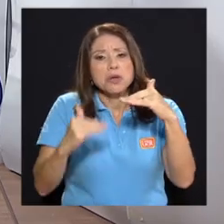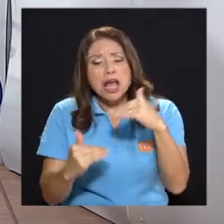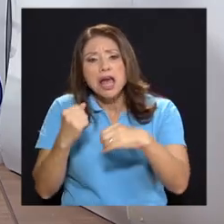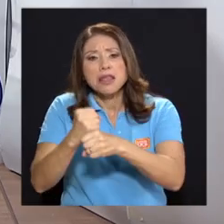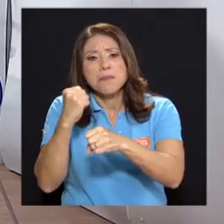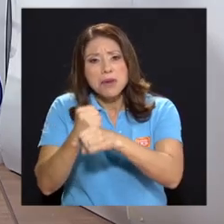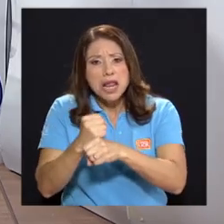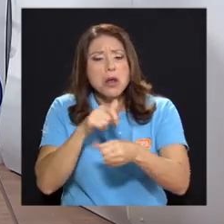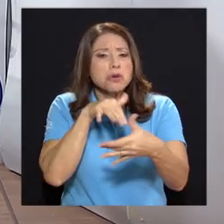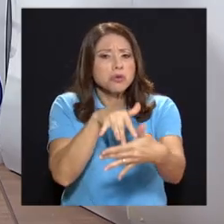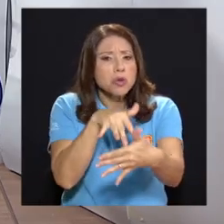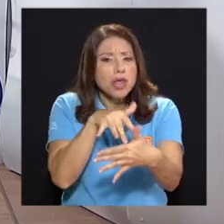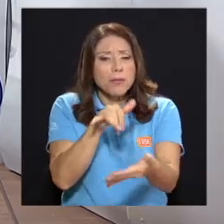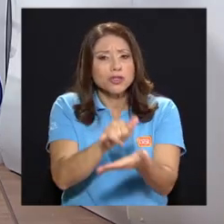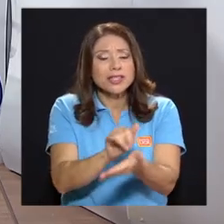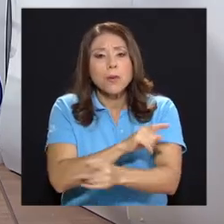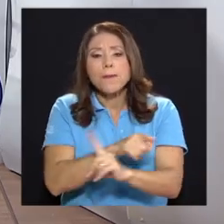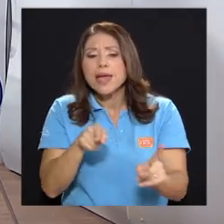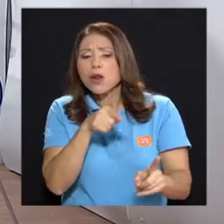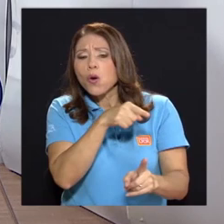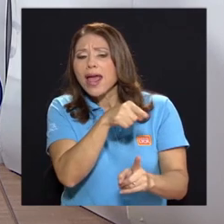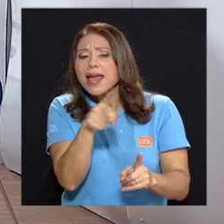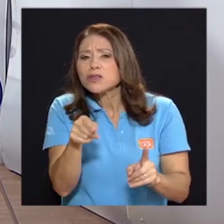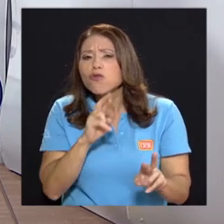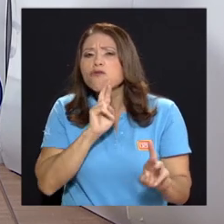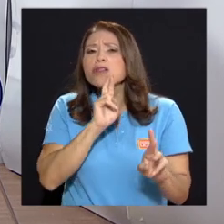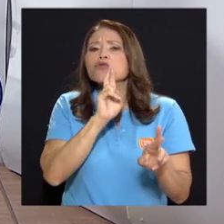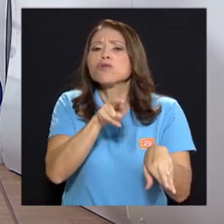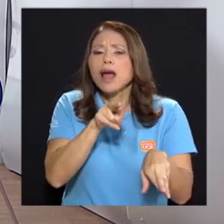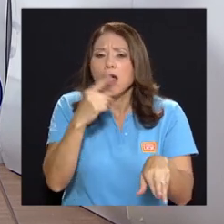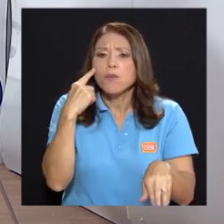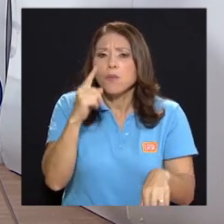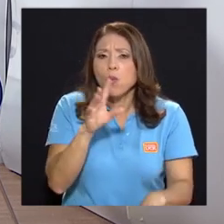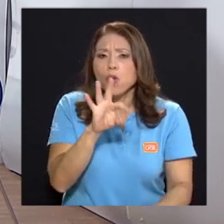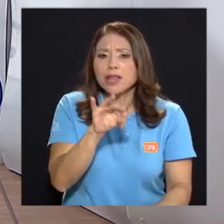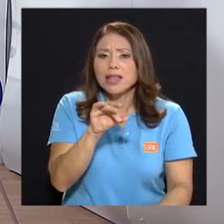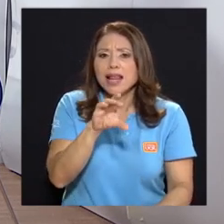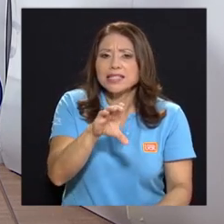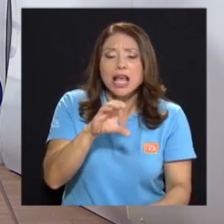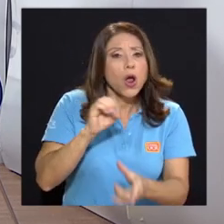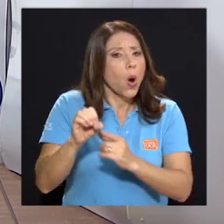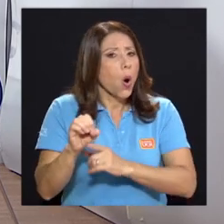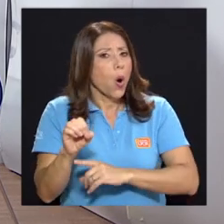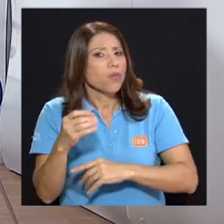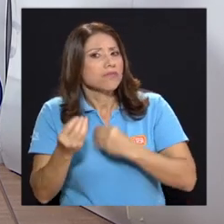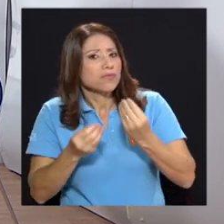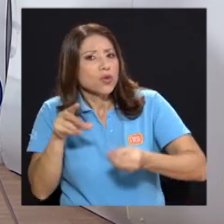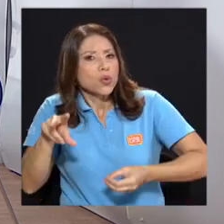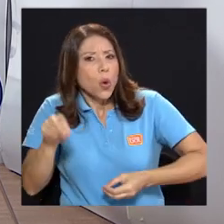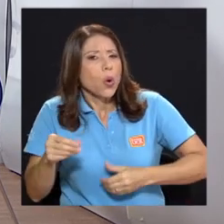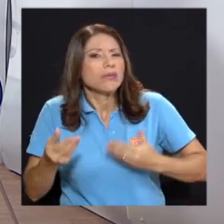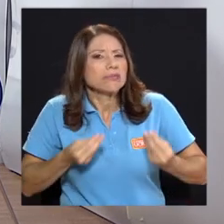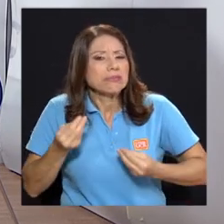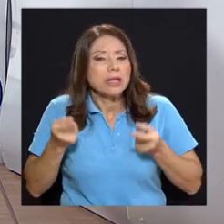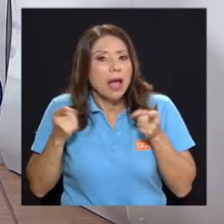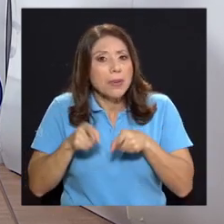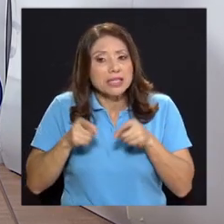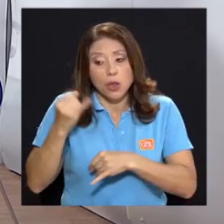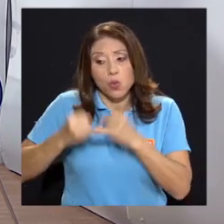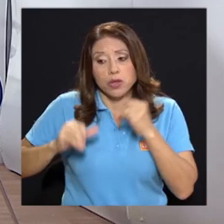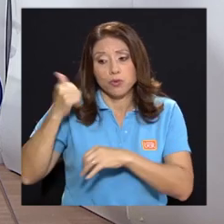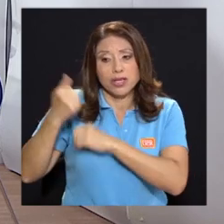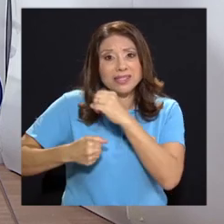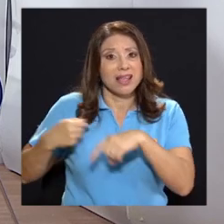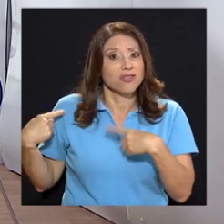quiera que eso este tratado y que no es lo que ha pasado en última década los índices de pobreza por ingreso no se han movido